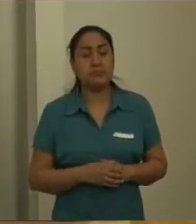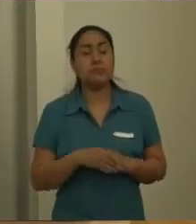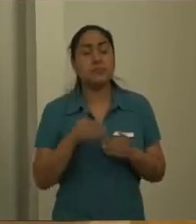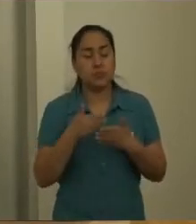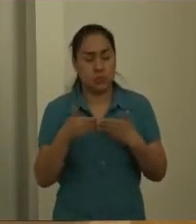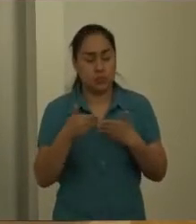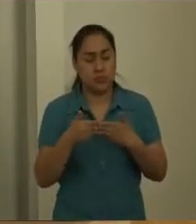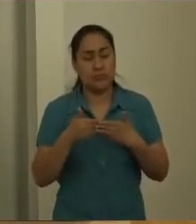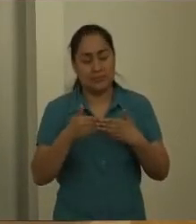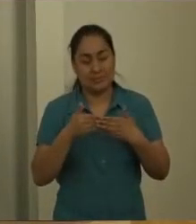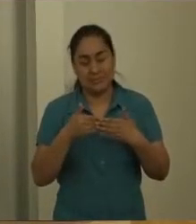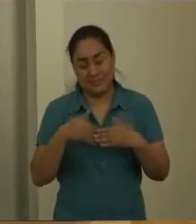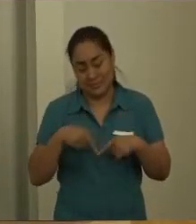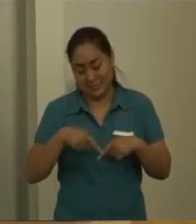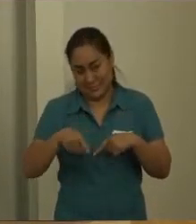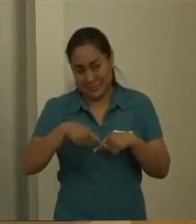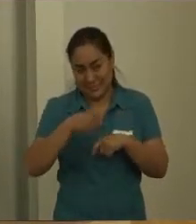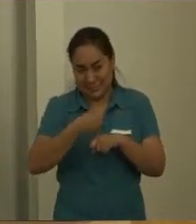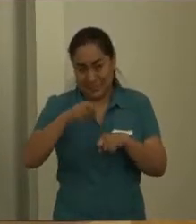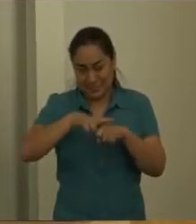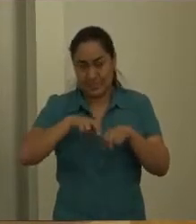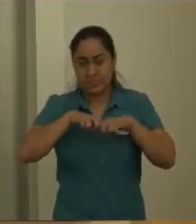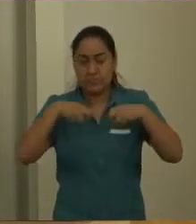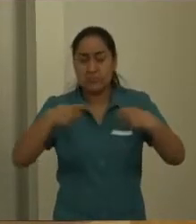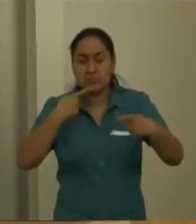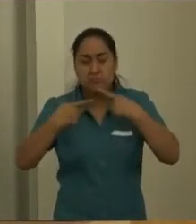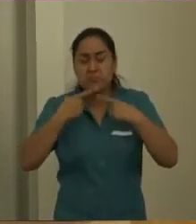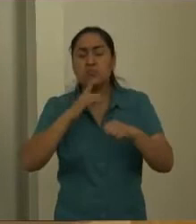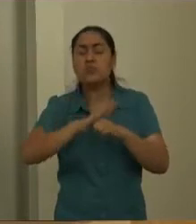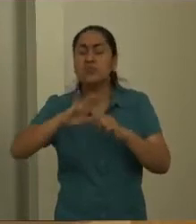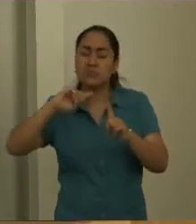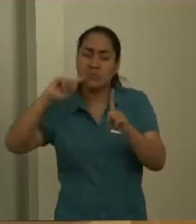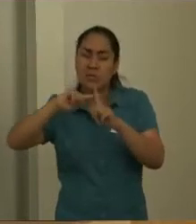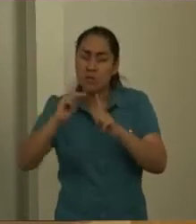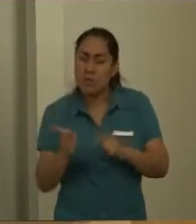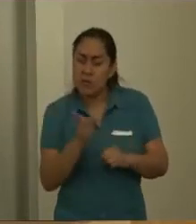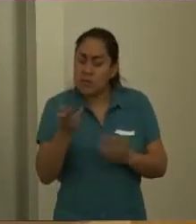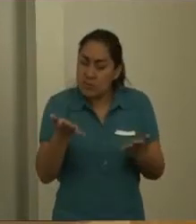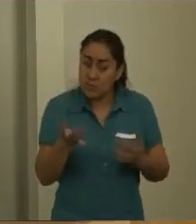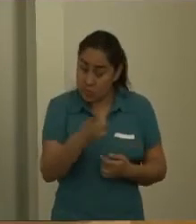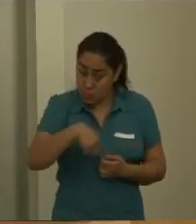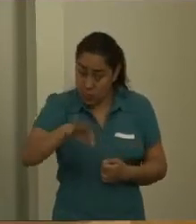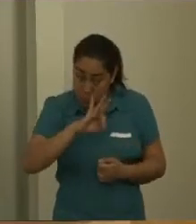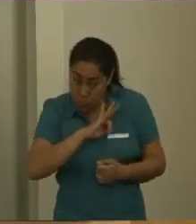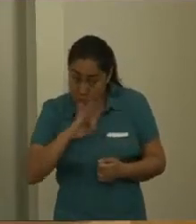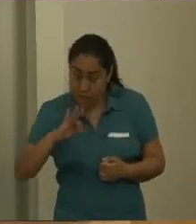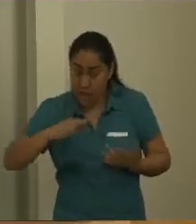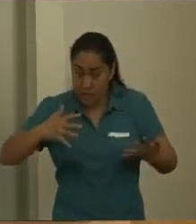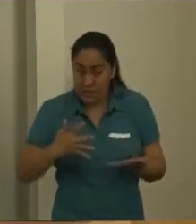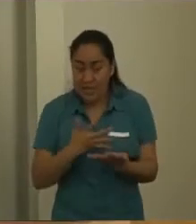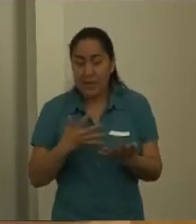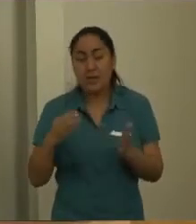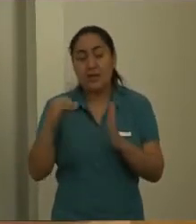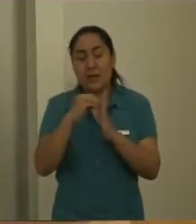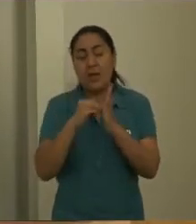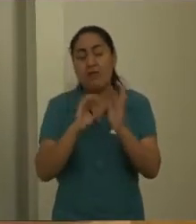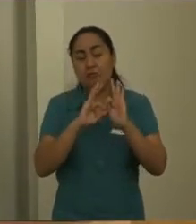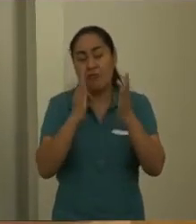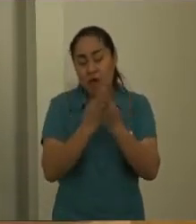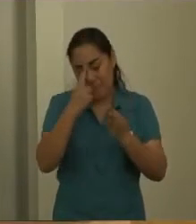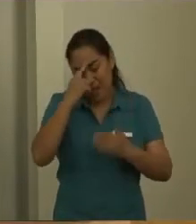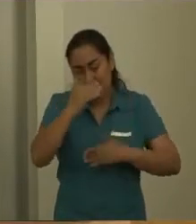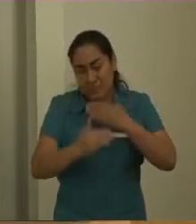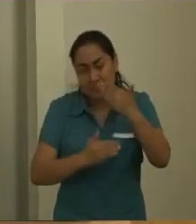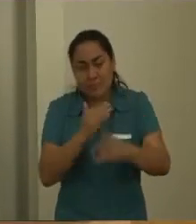pensadas para este seminario nos reta con la pregunta si son posibles los modelos de desarrollo con perspectiva